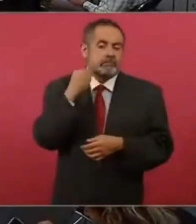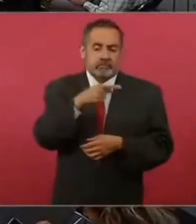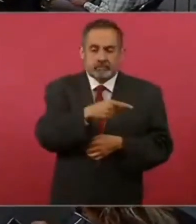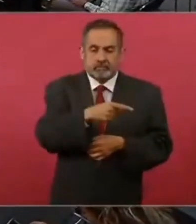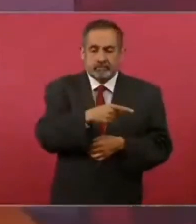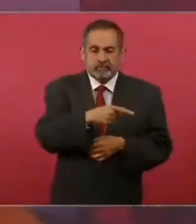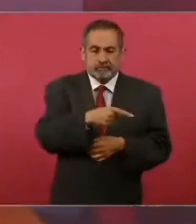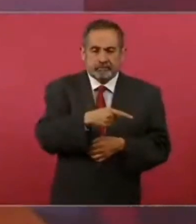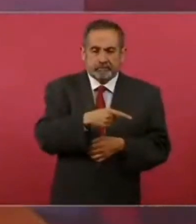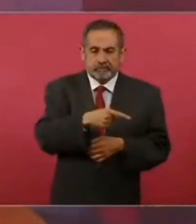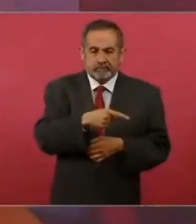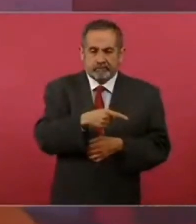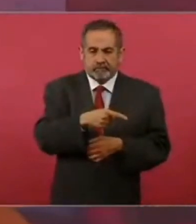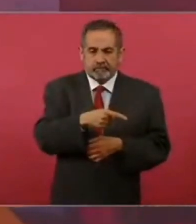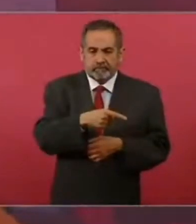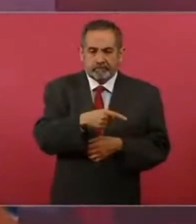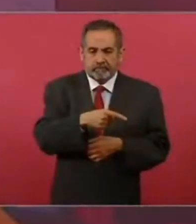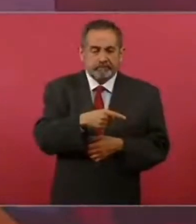de